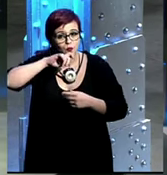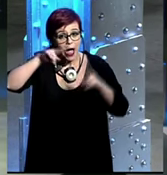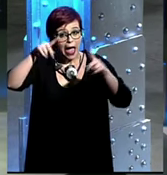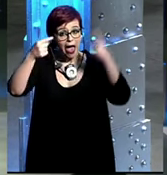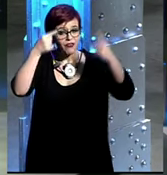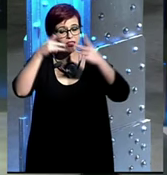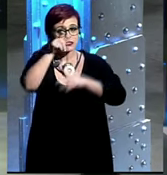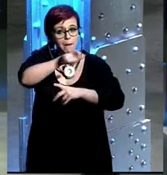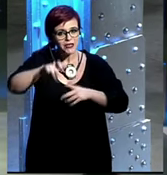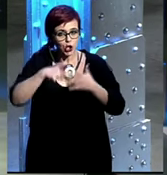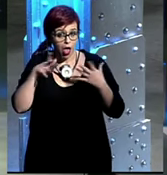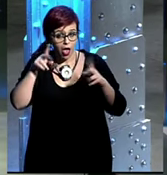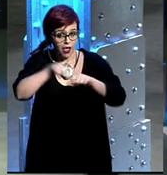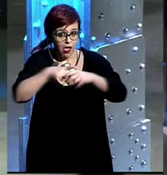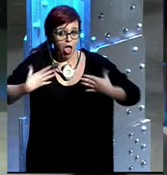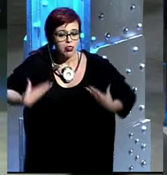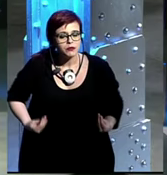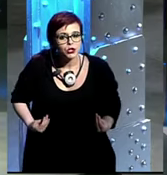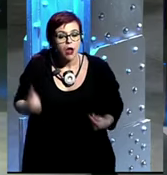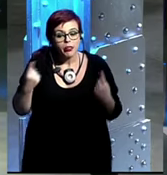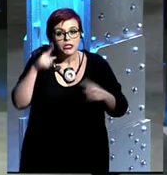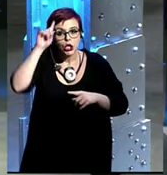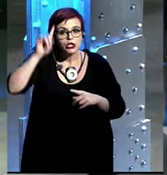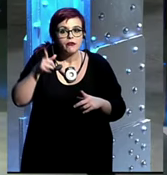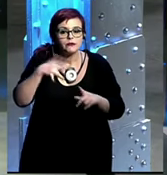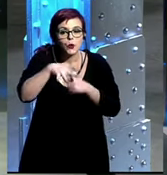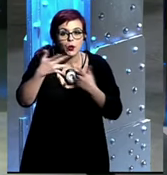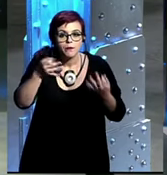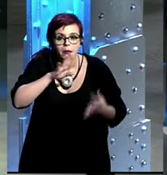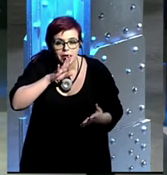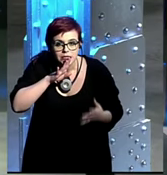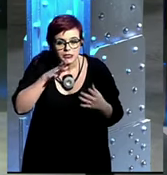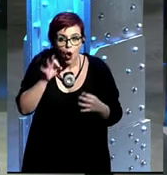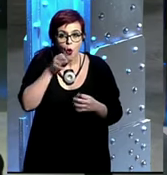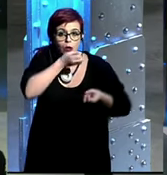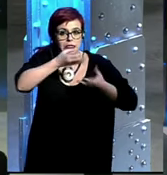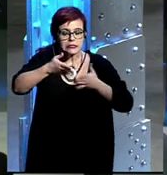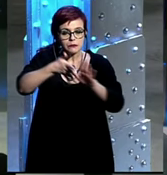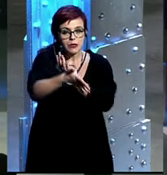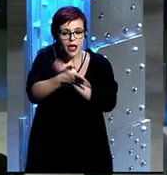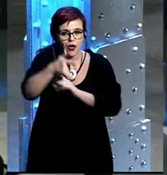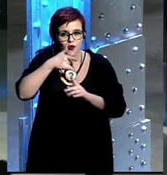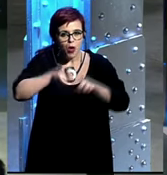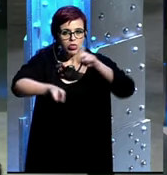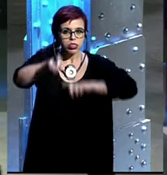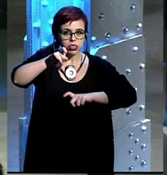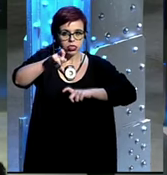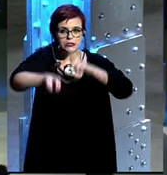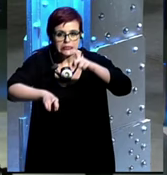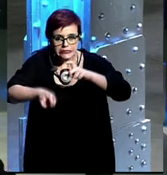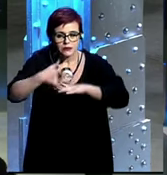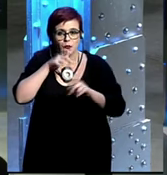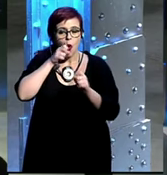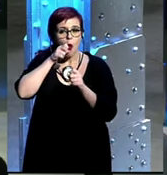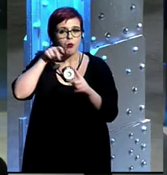Muchas veces las personas deprimidas no saben lo que les pasa, no saben articular, vuelven atrás, no tienen perspectivas